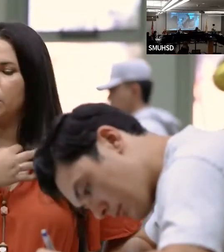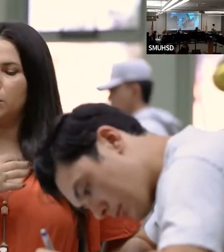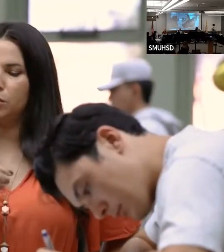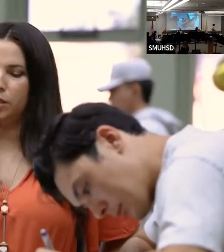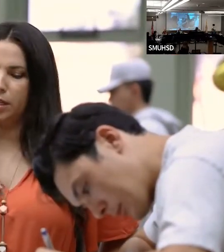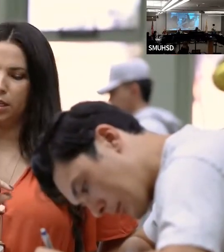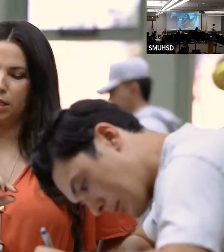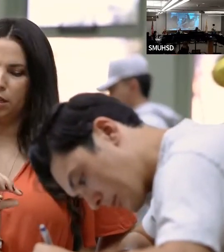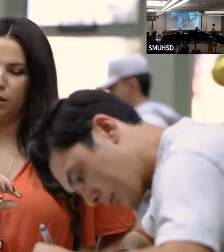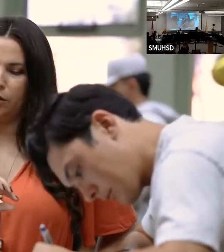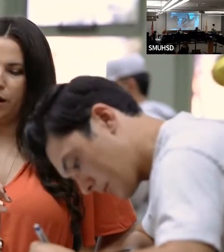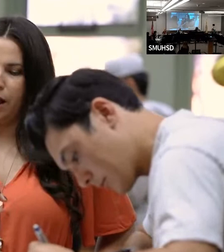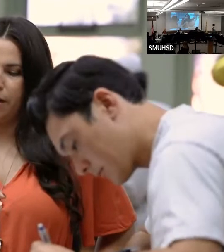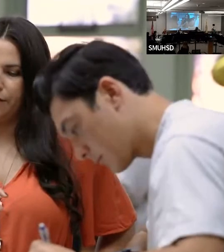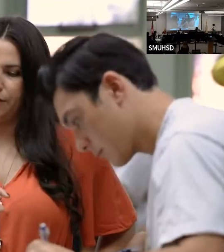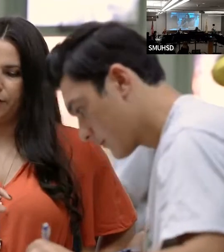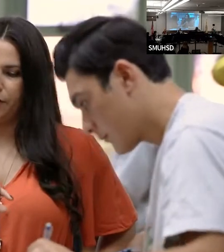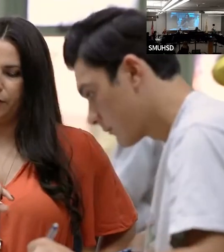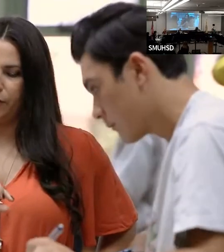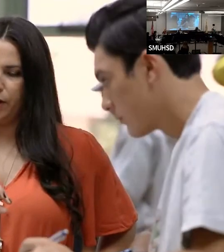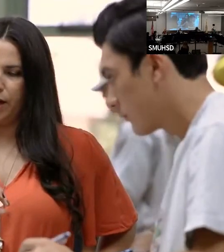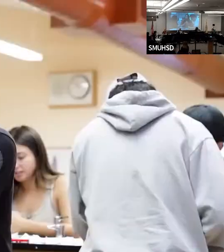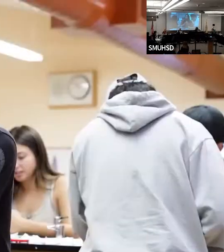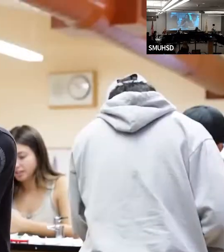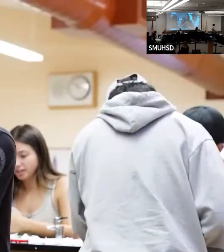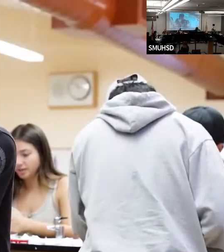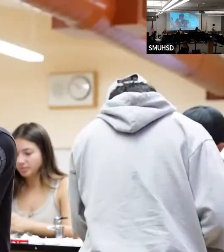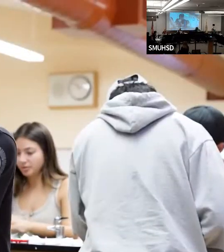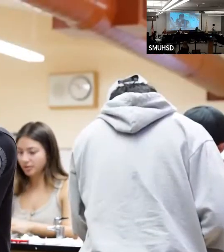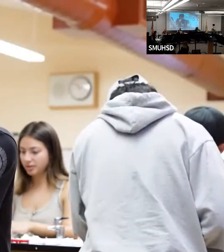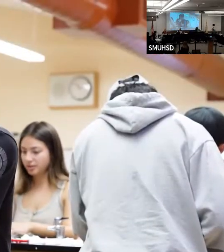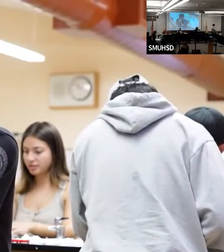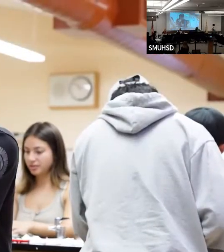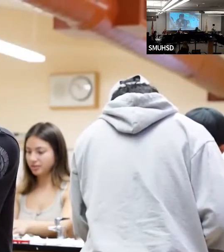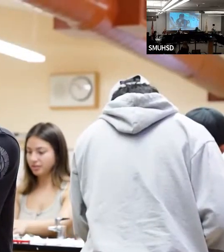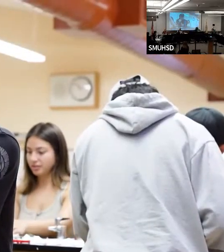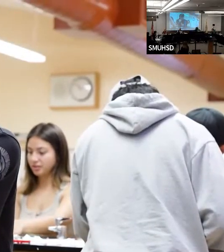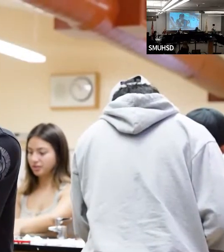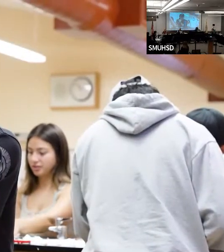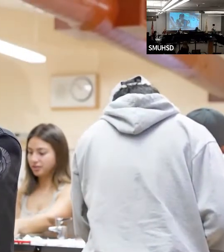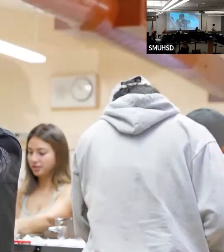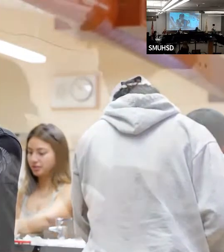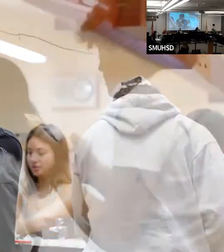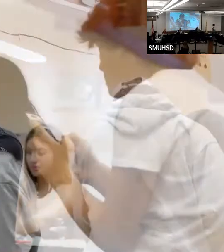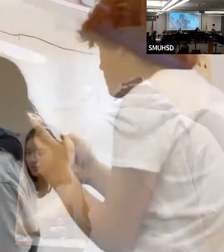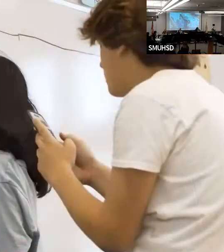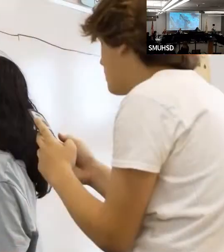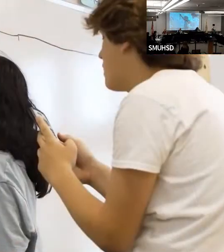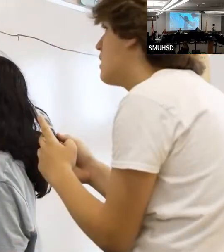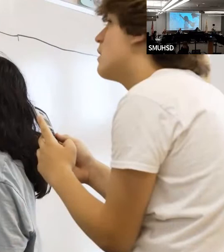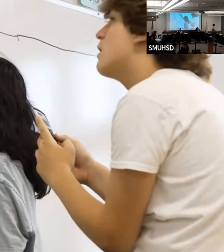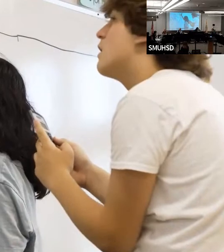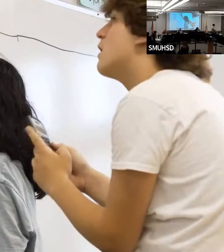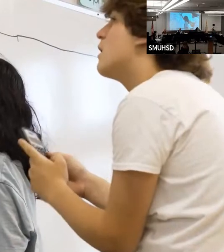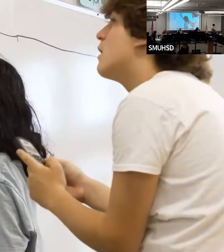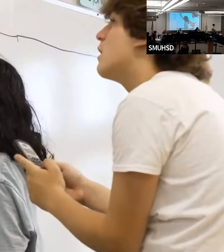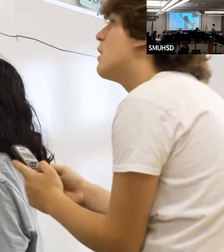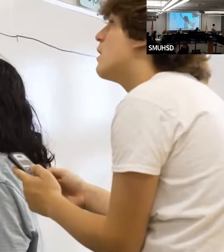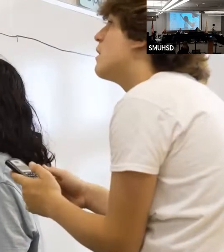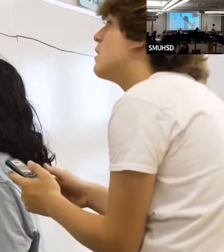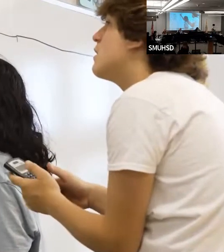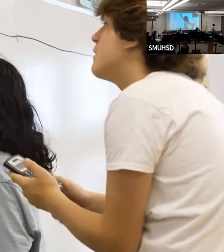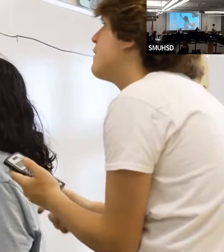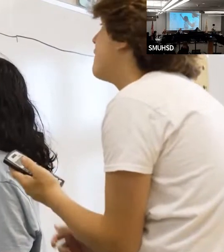más grande. Y pienso que en el corazón de todo está eso, que un estudiante se